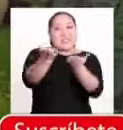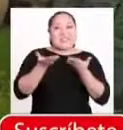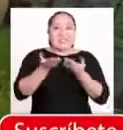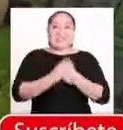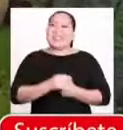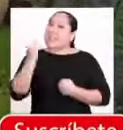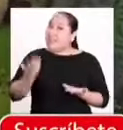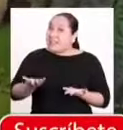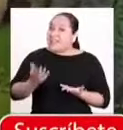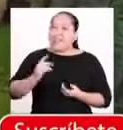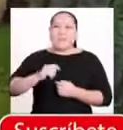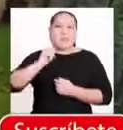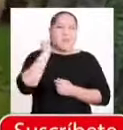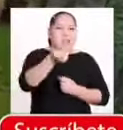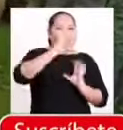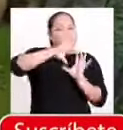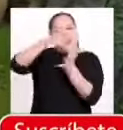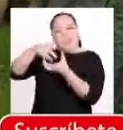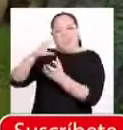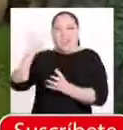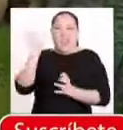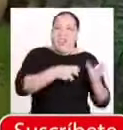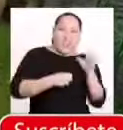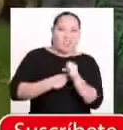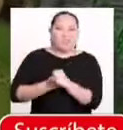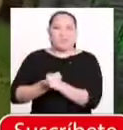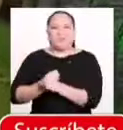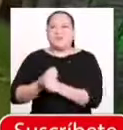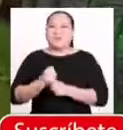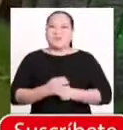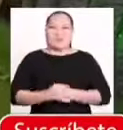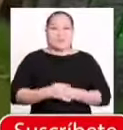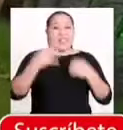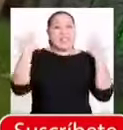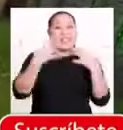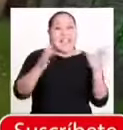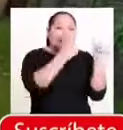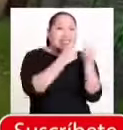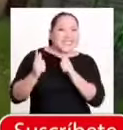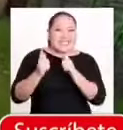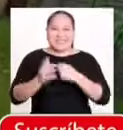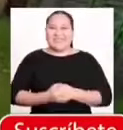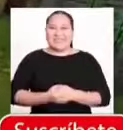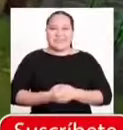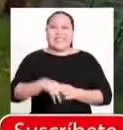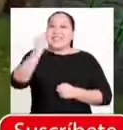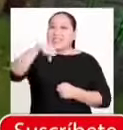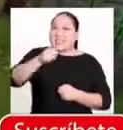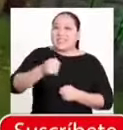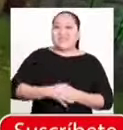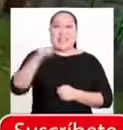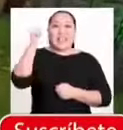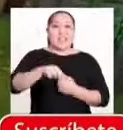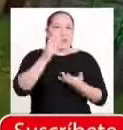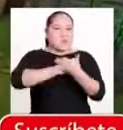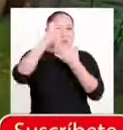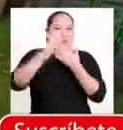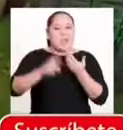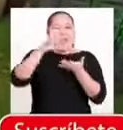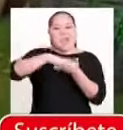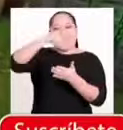bienvenidos a El Mágico Mundo de DECAO. ¡Ya estamos listos! Así es. Este es un